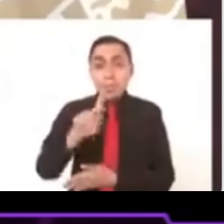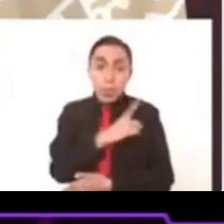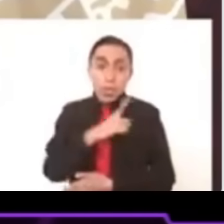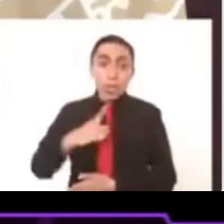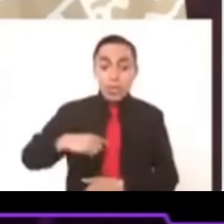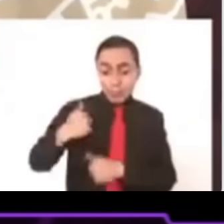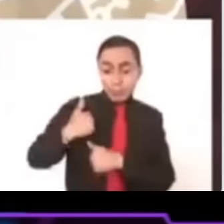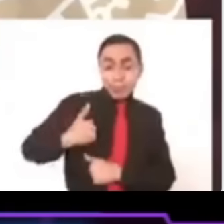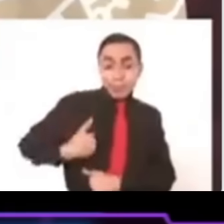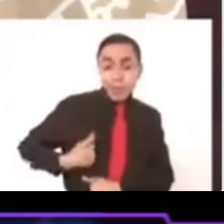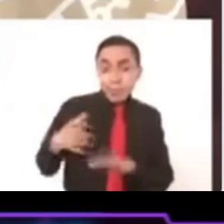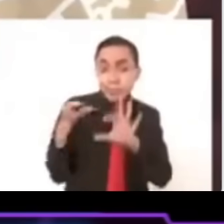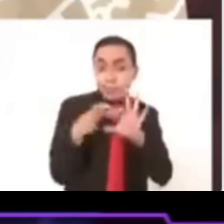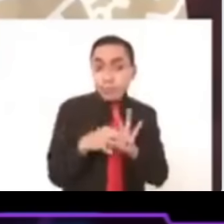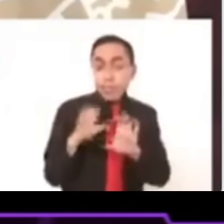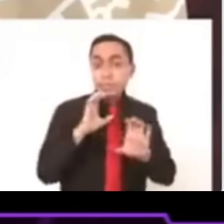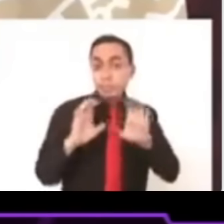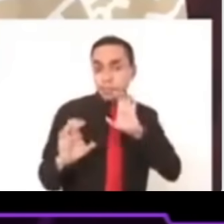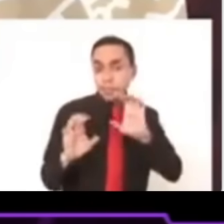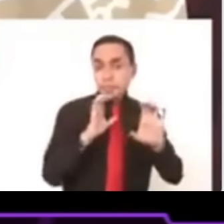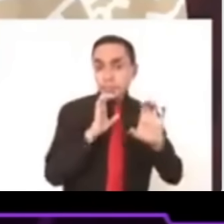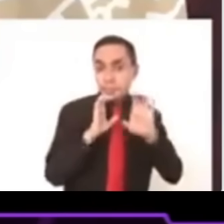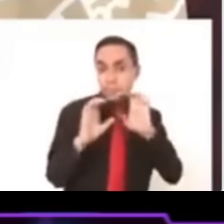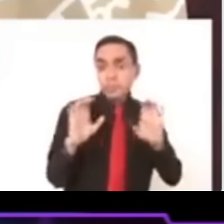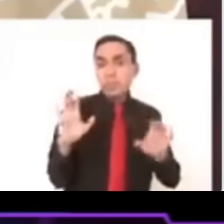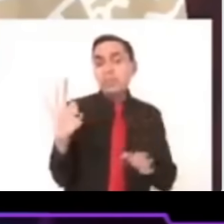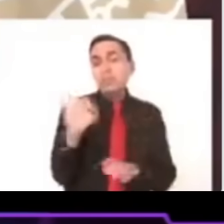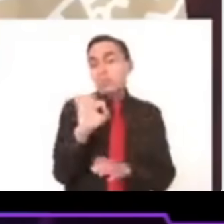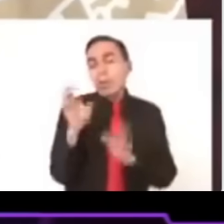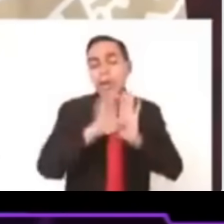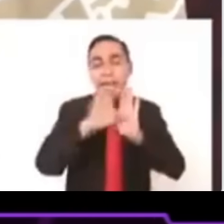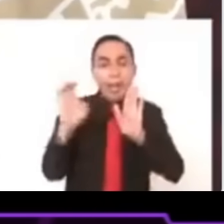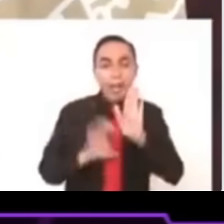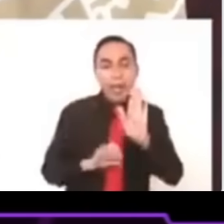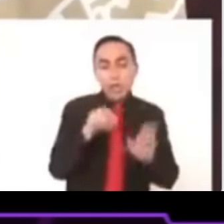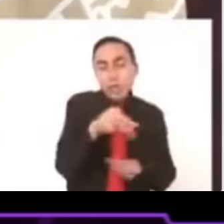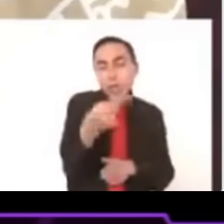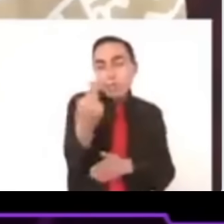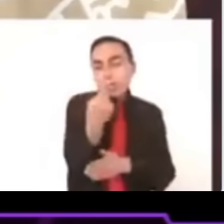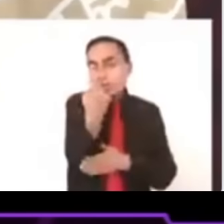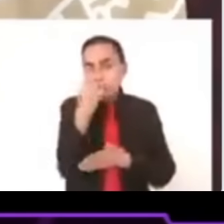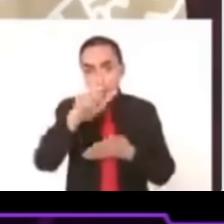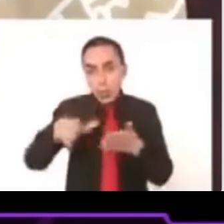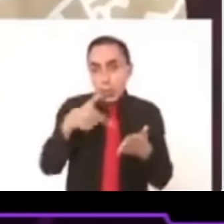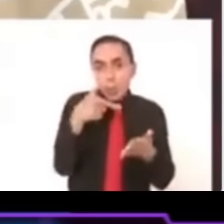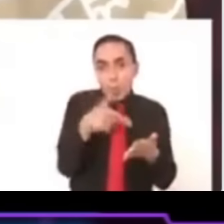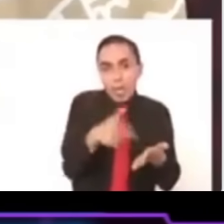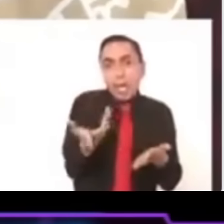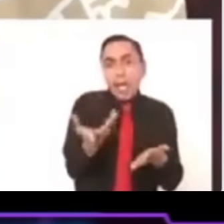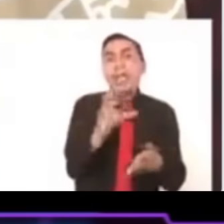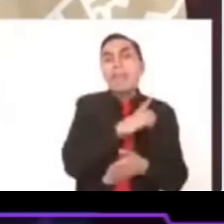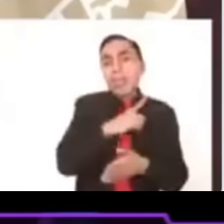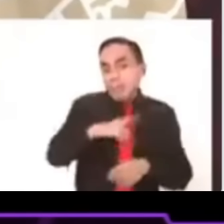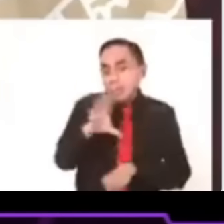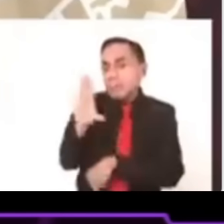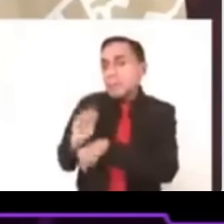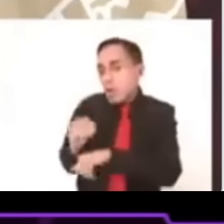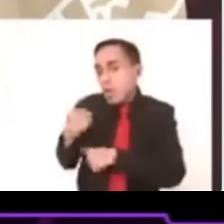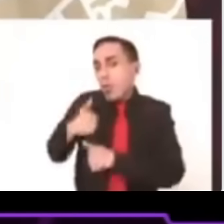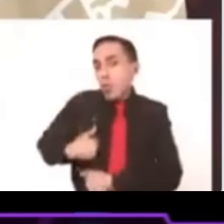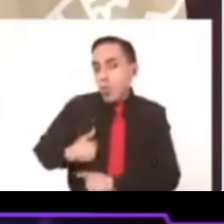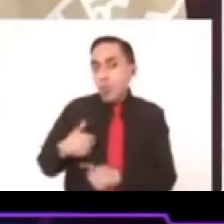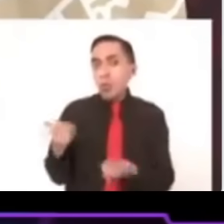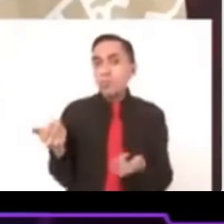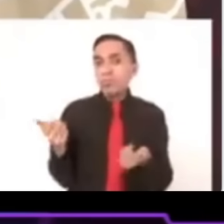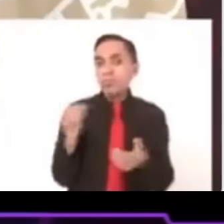autoridades correspondientes, en su caso, si fuera necesario, si se ocupa un espacio que implique dicha coordinación. Y por